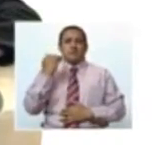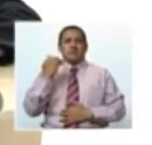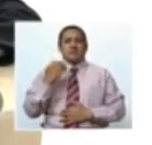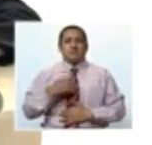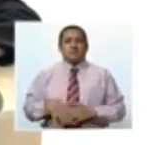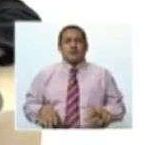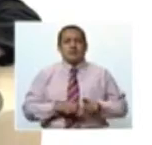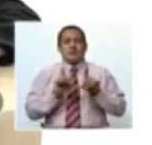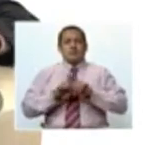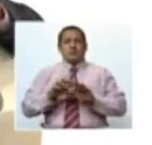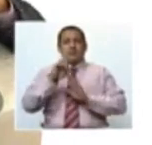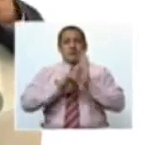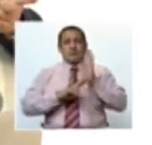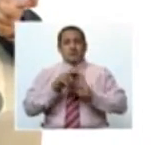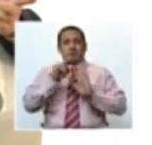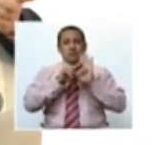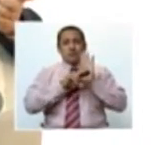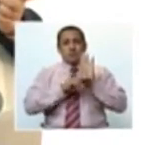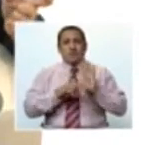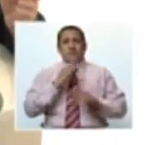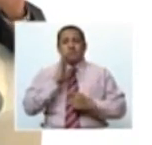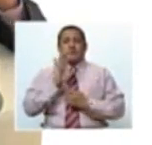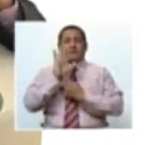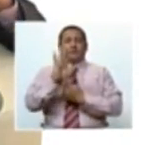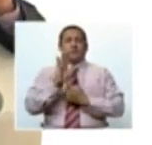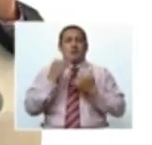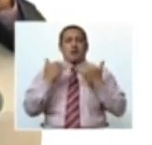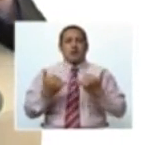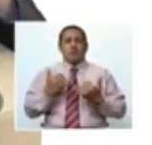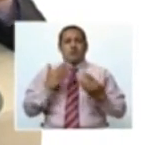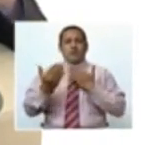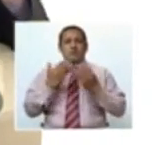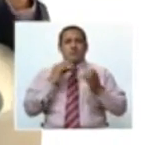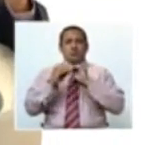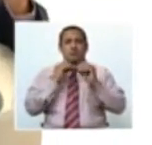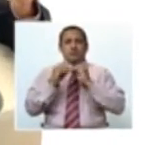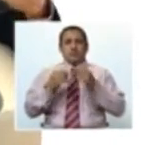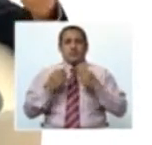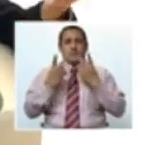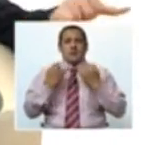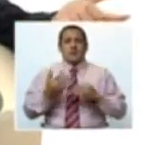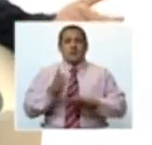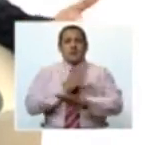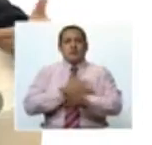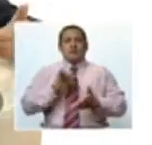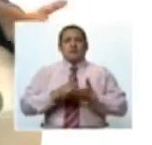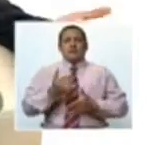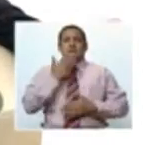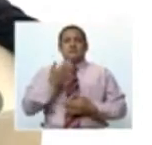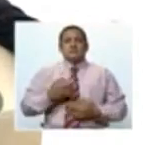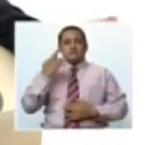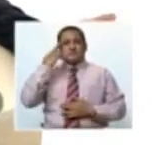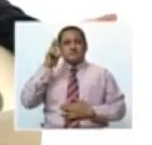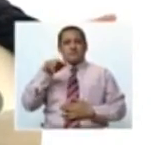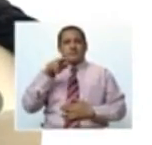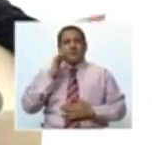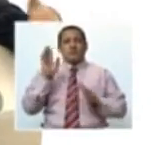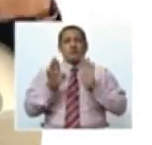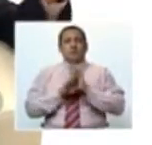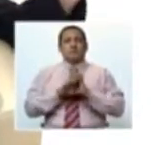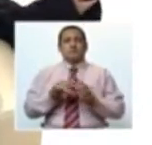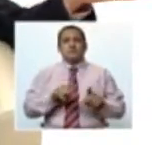atrás, en su reglamento normativo estableció una manera de salir del impasse, porque ¿quién tiene la razón,